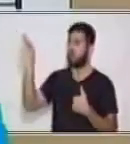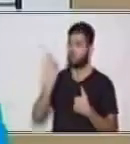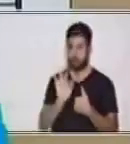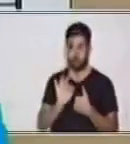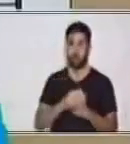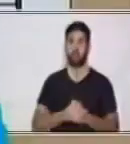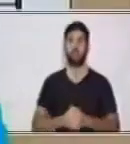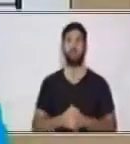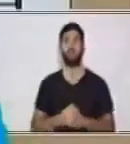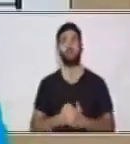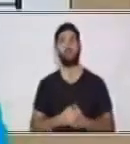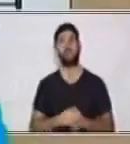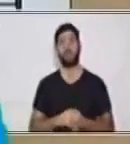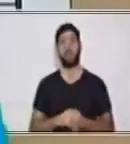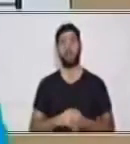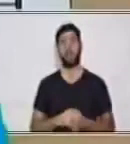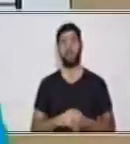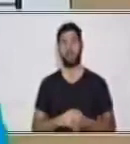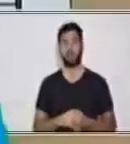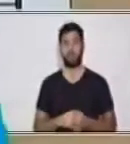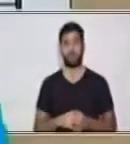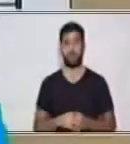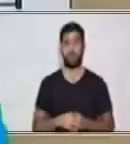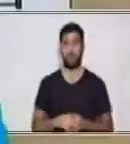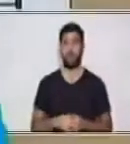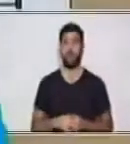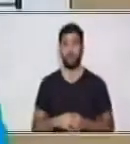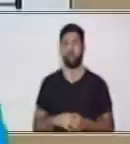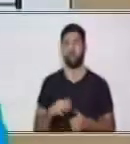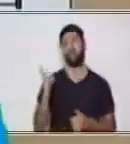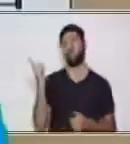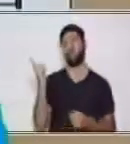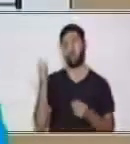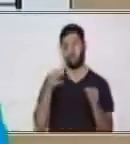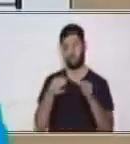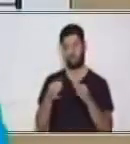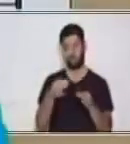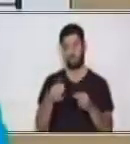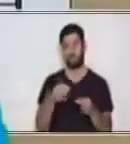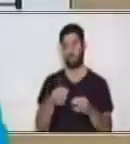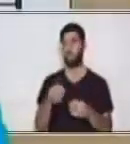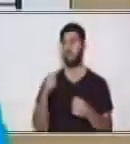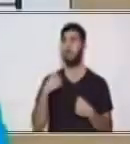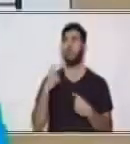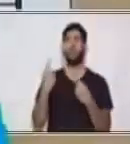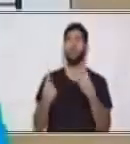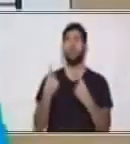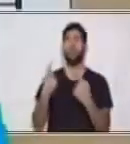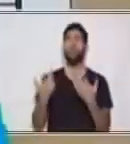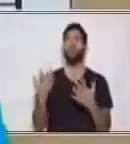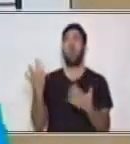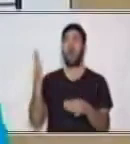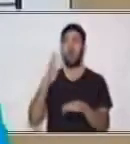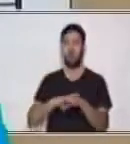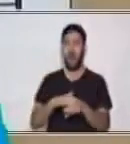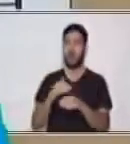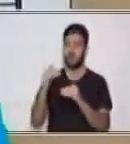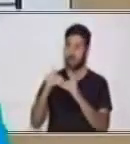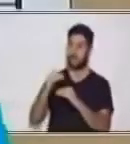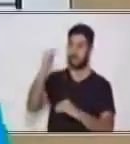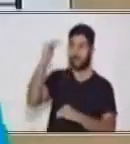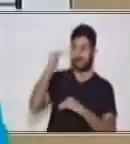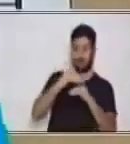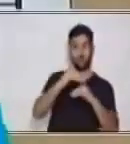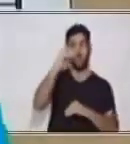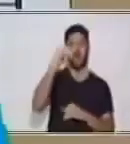¿Y a qué se refiere deducir tendencias? Es para ver ¿cuál es la tendencia? Es donde hay más personas que